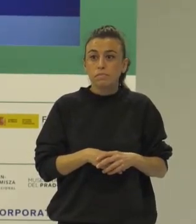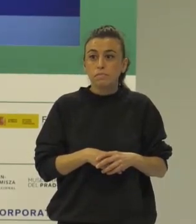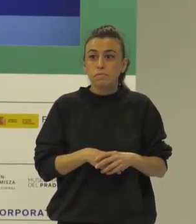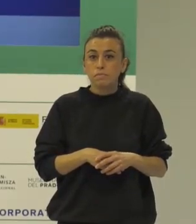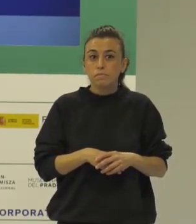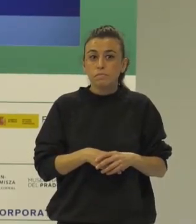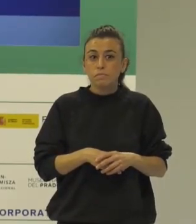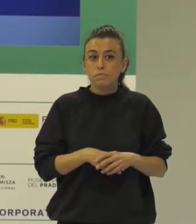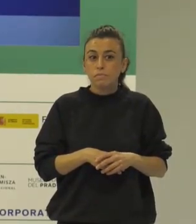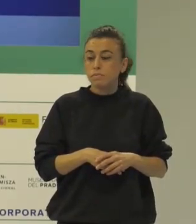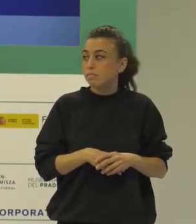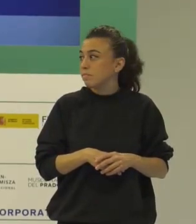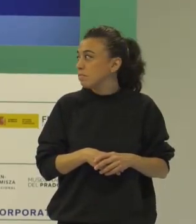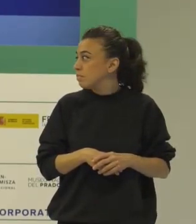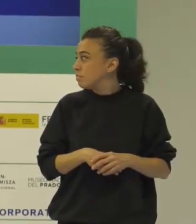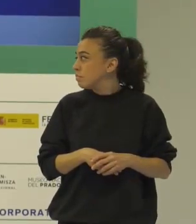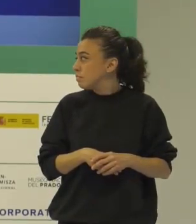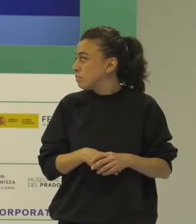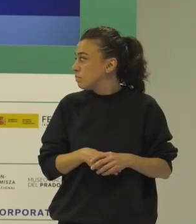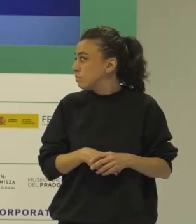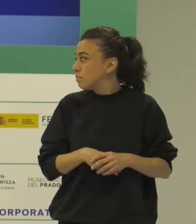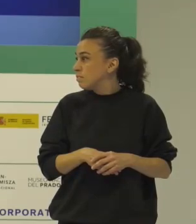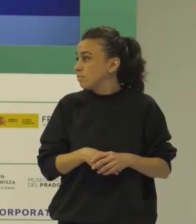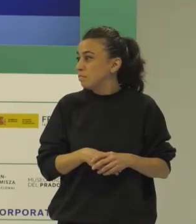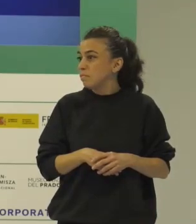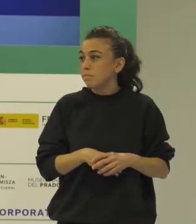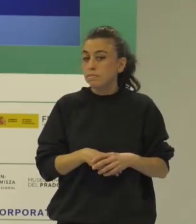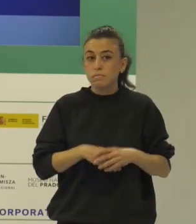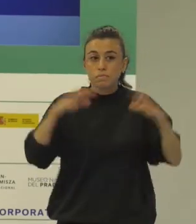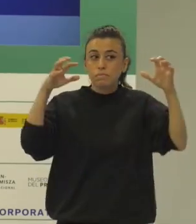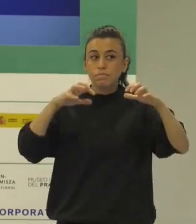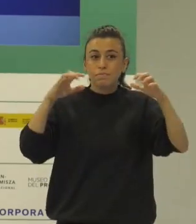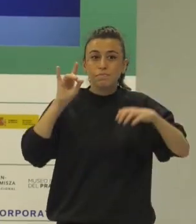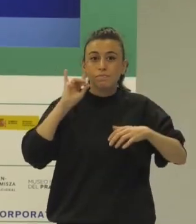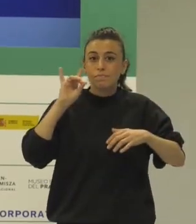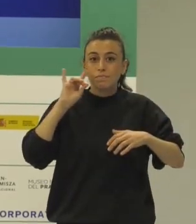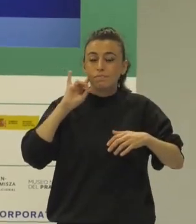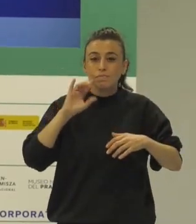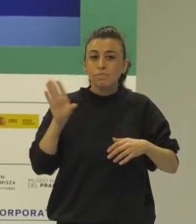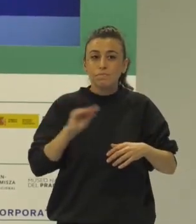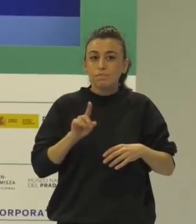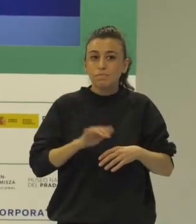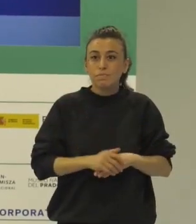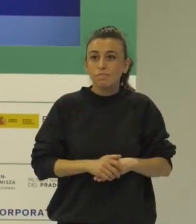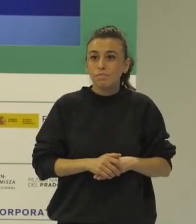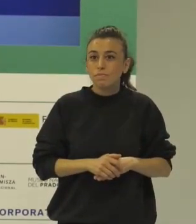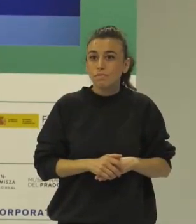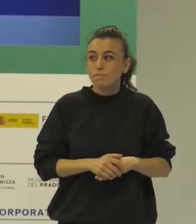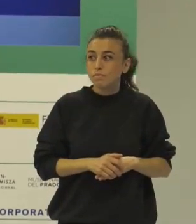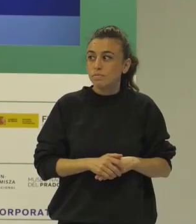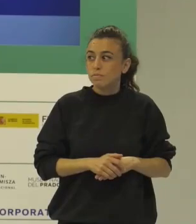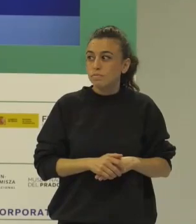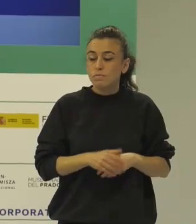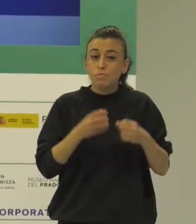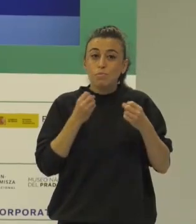Habla un poco más. Es el que habla alto, ¿no? A él le pueden subir el volumen. No sé qué hacer. Bueno, voy a seguir hablando.